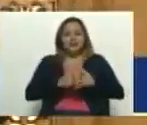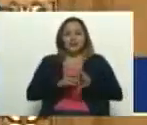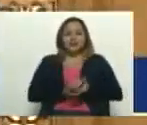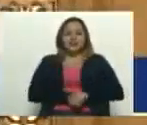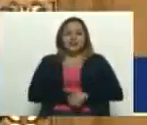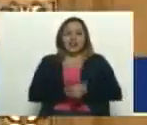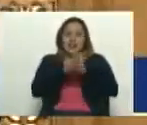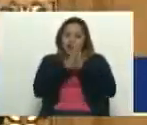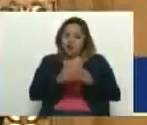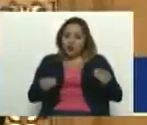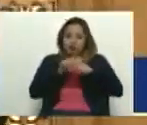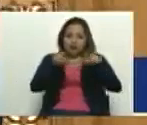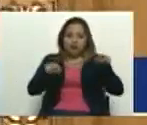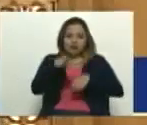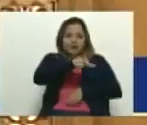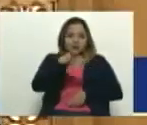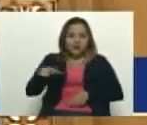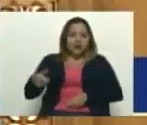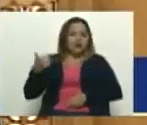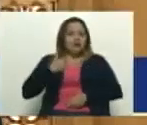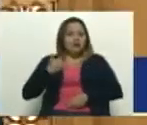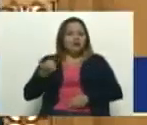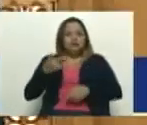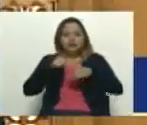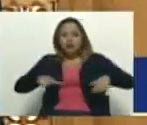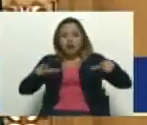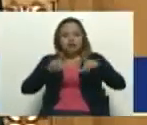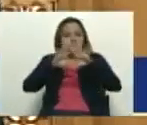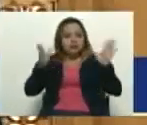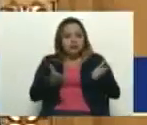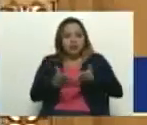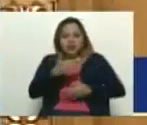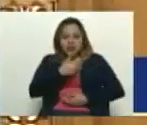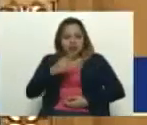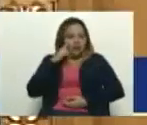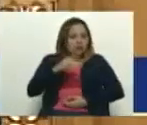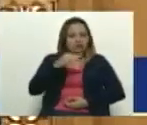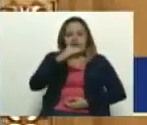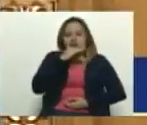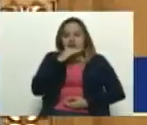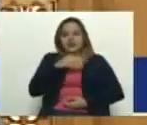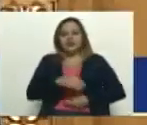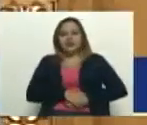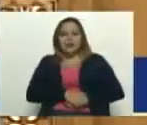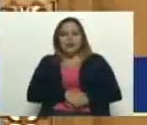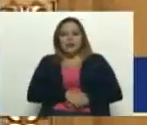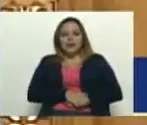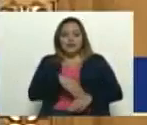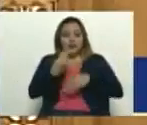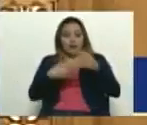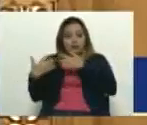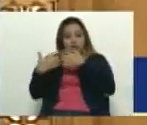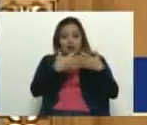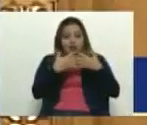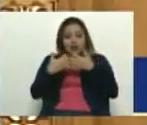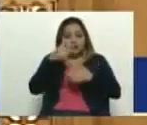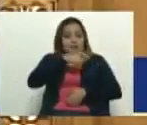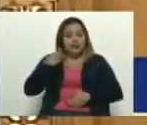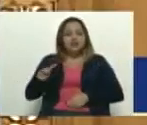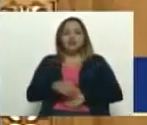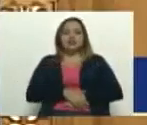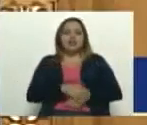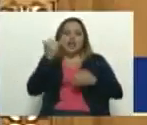y de todos aquellos y aquellas de cualquier parte del mundo que quisieran vernos ofuscados y enemistados, dándole una guerra civil, cuando más bien la idea